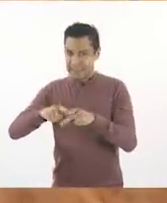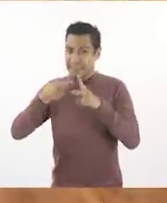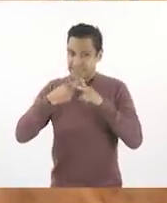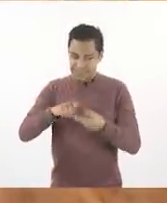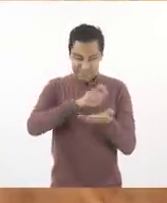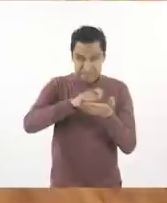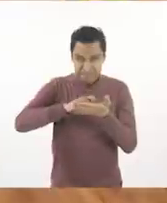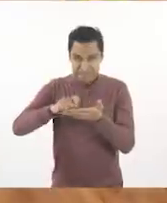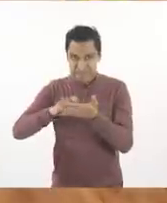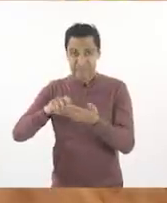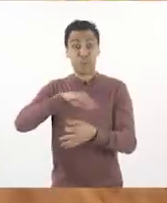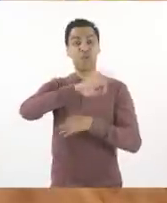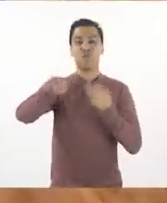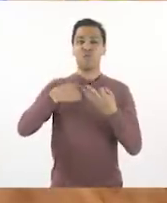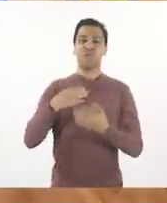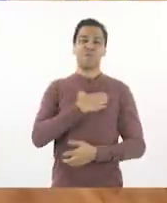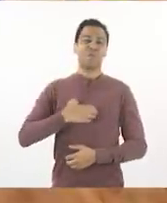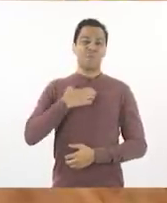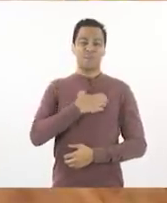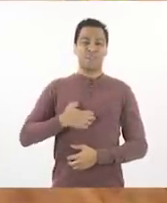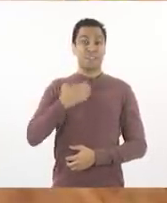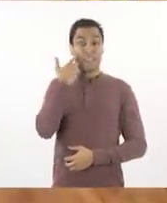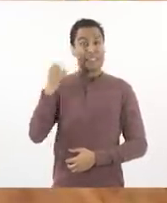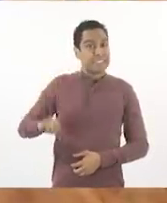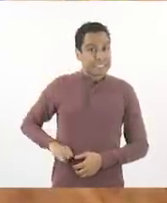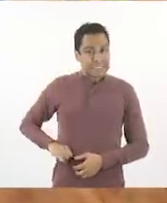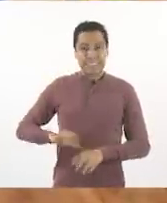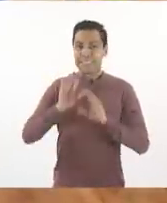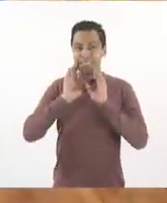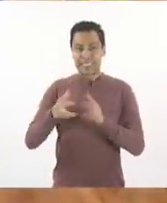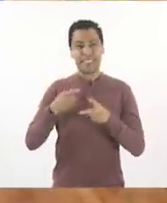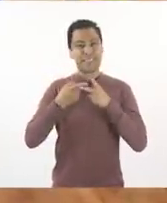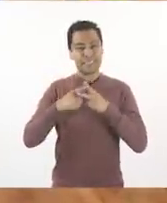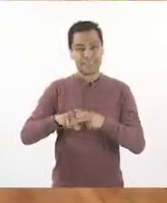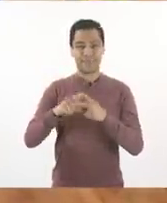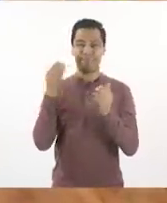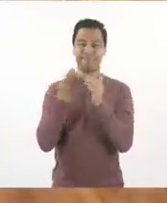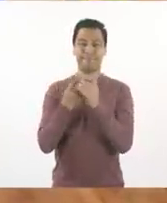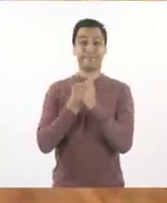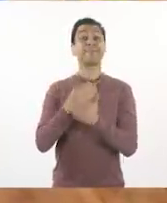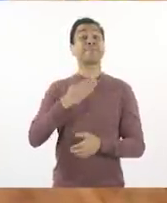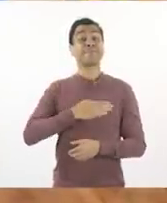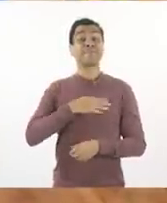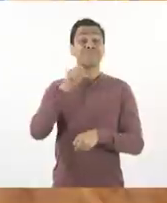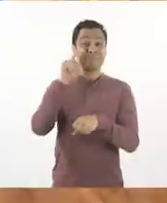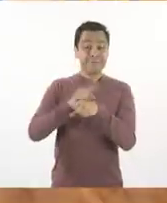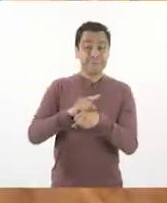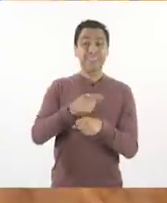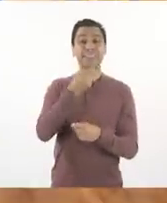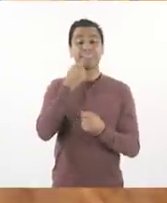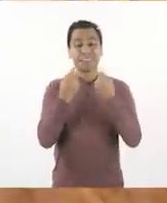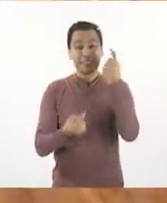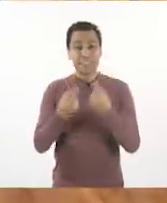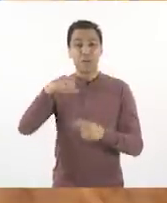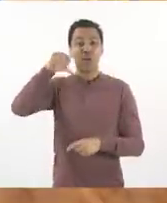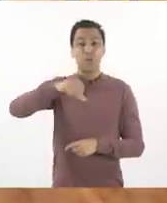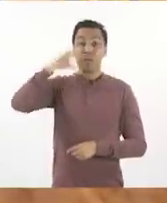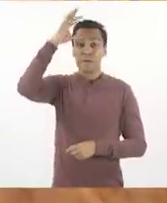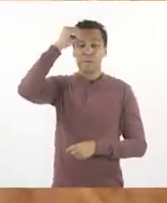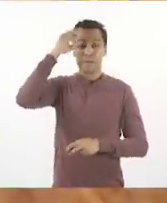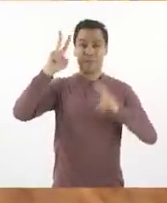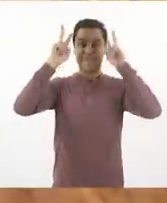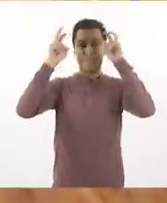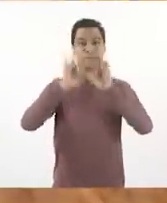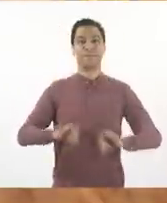día de hoy, que estamos todos muy contentos y muy ansiosos de iniciar la clase. Muy bien, pues, buenos días, niñas y niños. Hoy vamos a aprender un tema